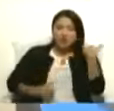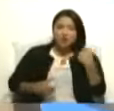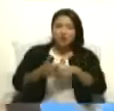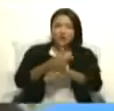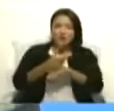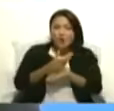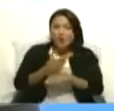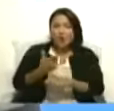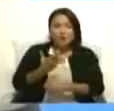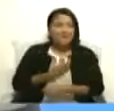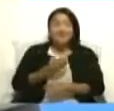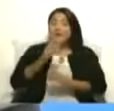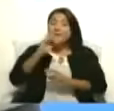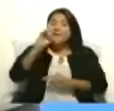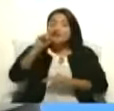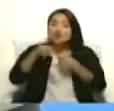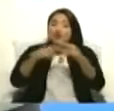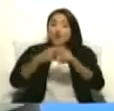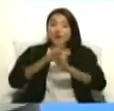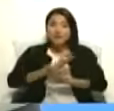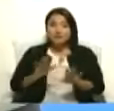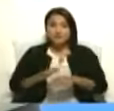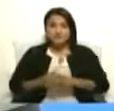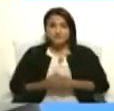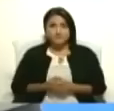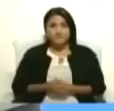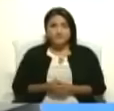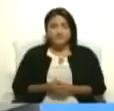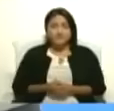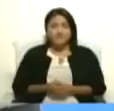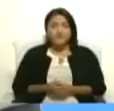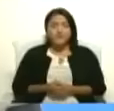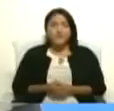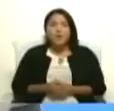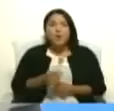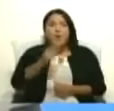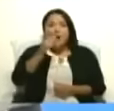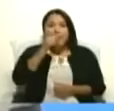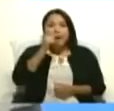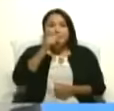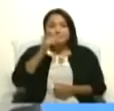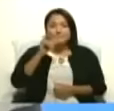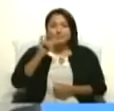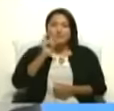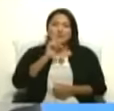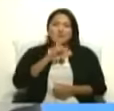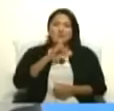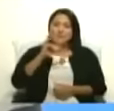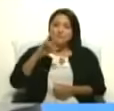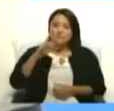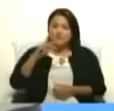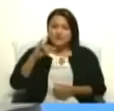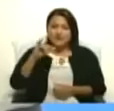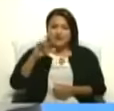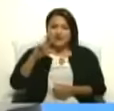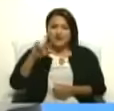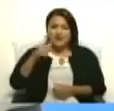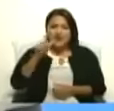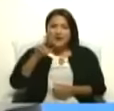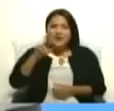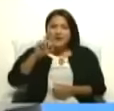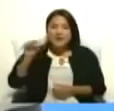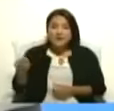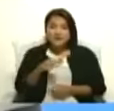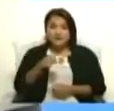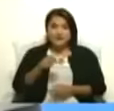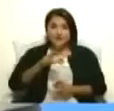país mira lo que le dice Mijares a esos a esos machados y a esos Borges y a esos capriles y a esos lópes a esas castas